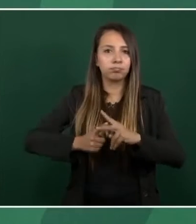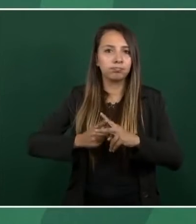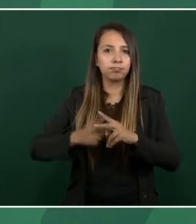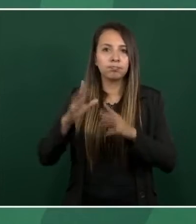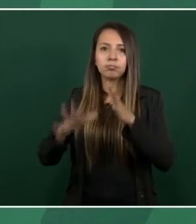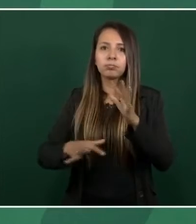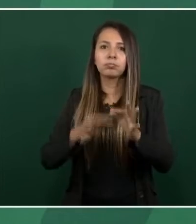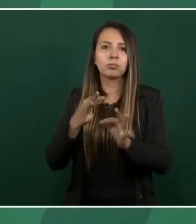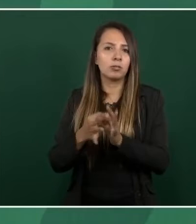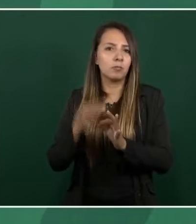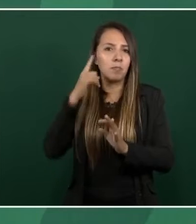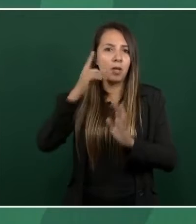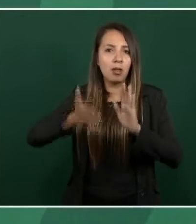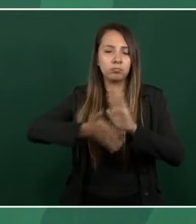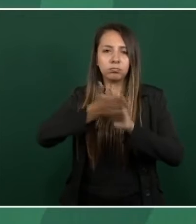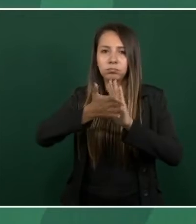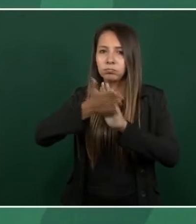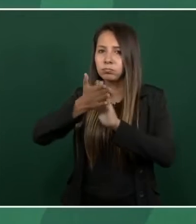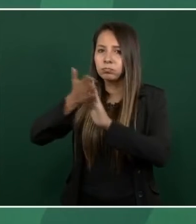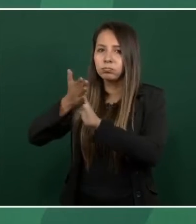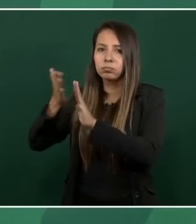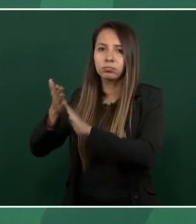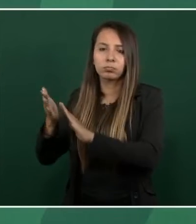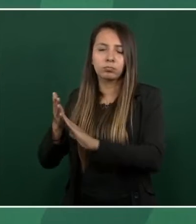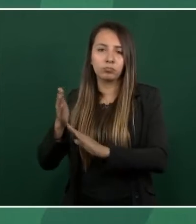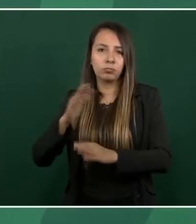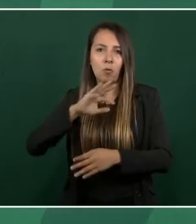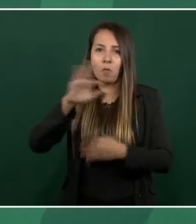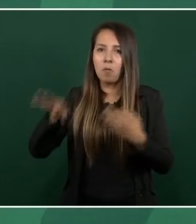para todas las obras que se